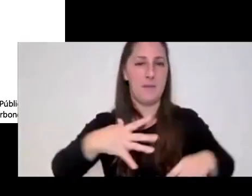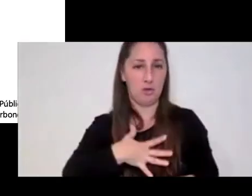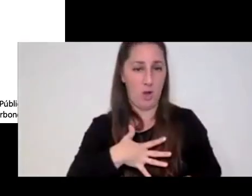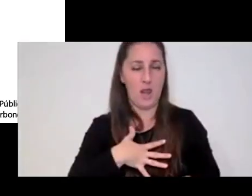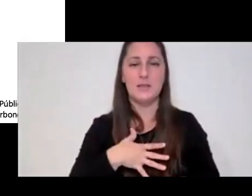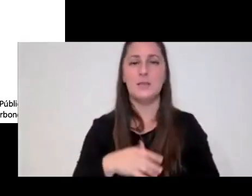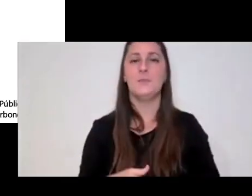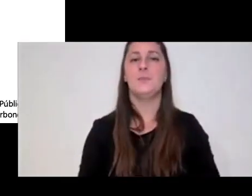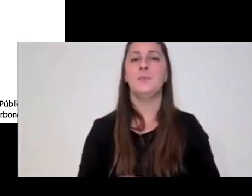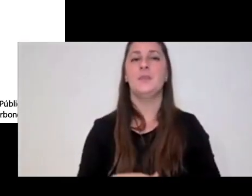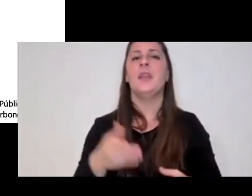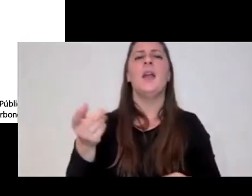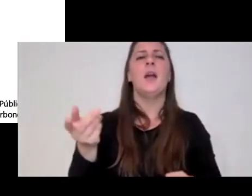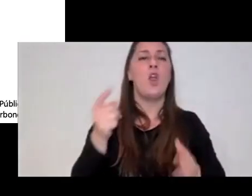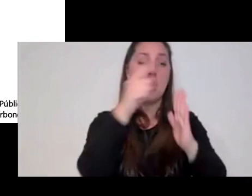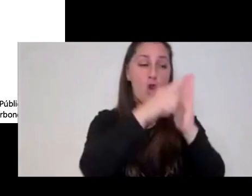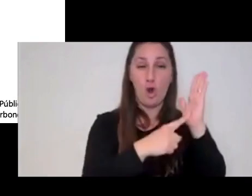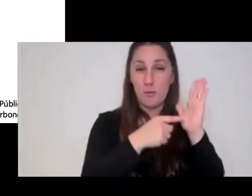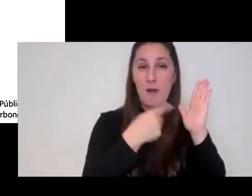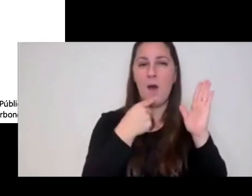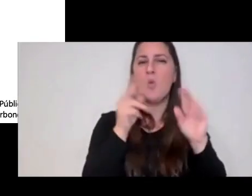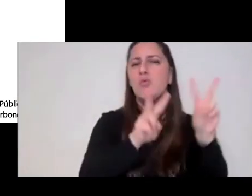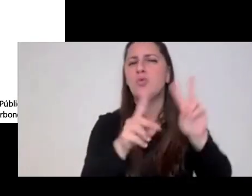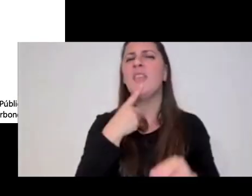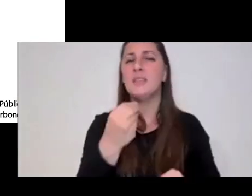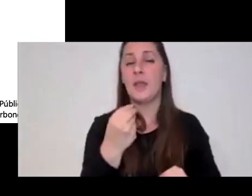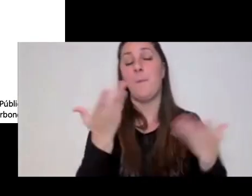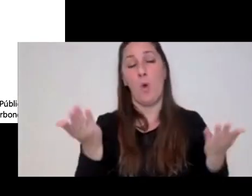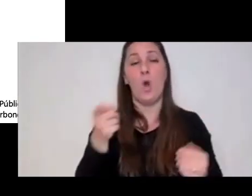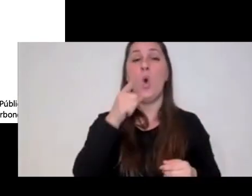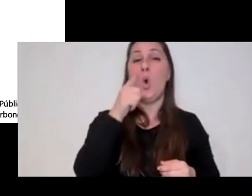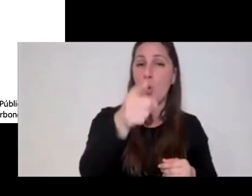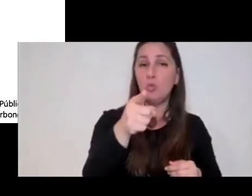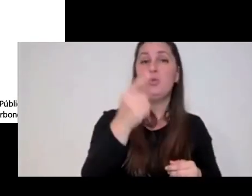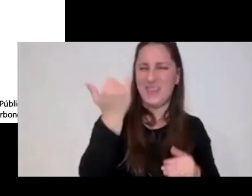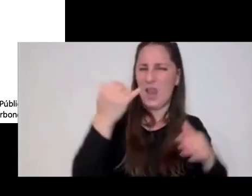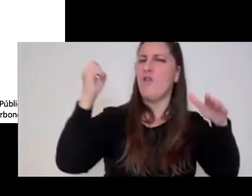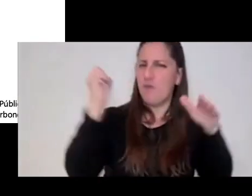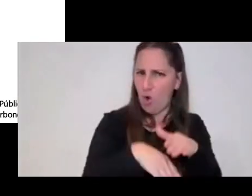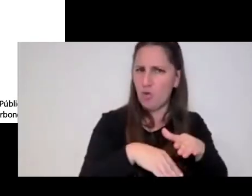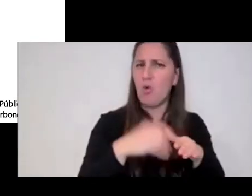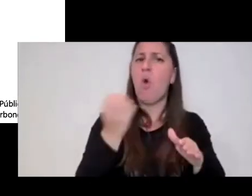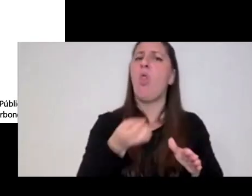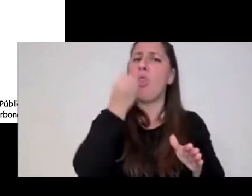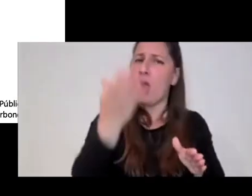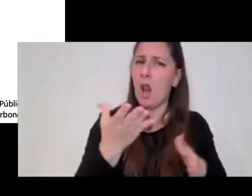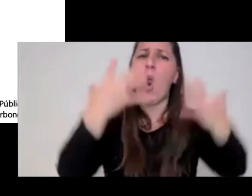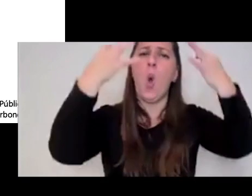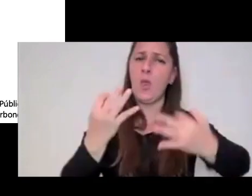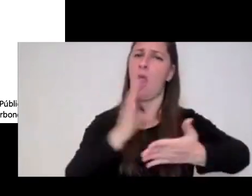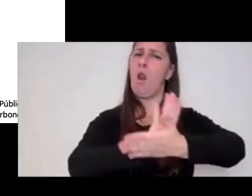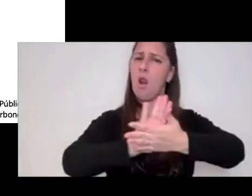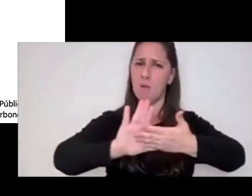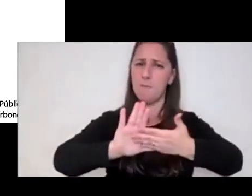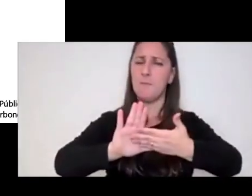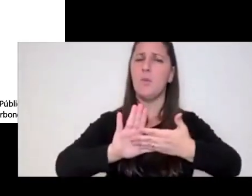está diciendo la norma, lo que está buscando es decirme, mire señor, usted tiene fondos, usted los tiene declarados como corresponde, y de pronto